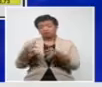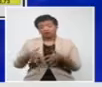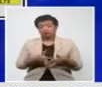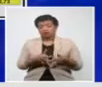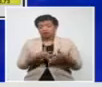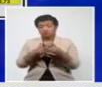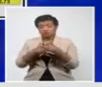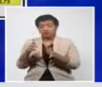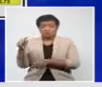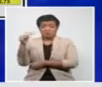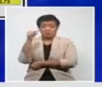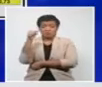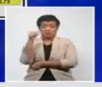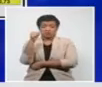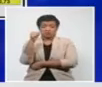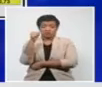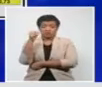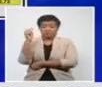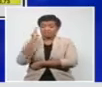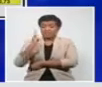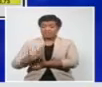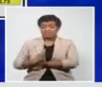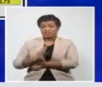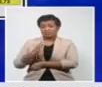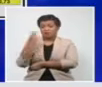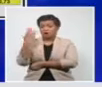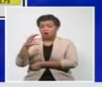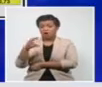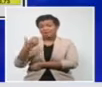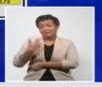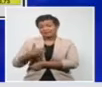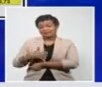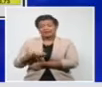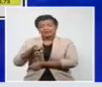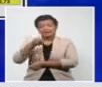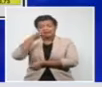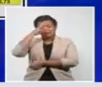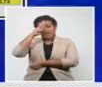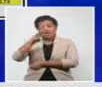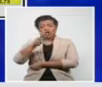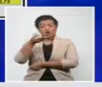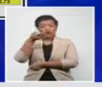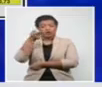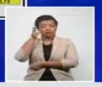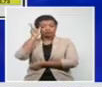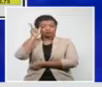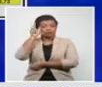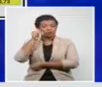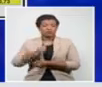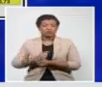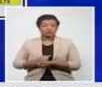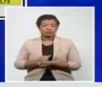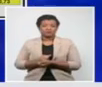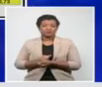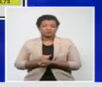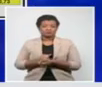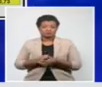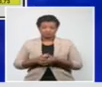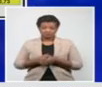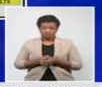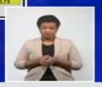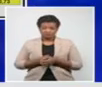Norteamérica, Brasil, Colombia, Argentina, México, Perú, Canadá, Chile y